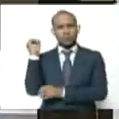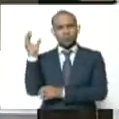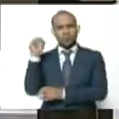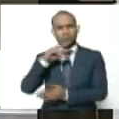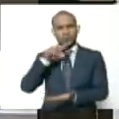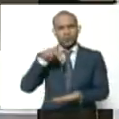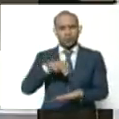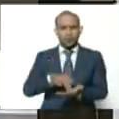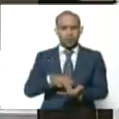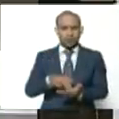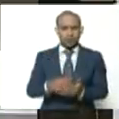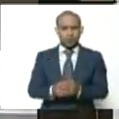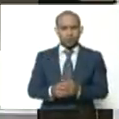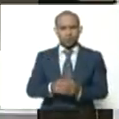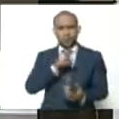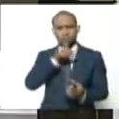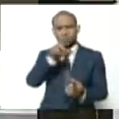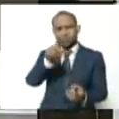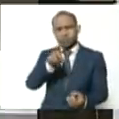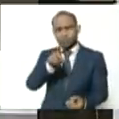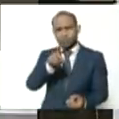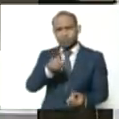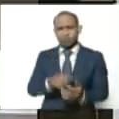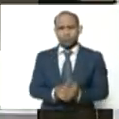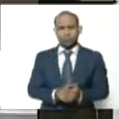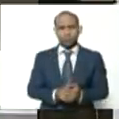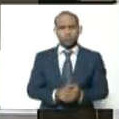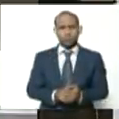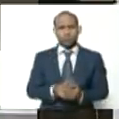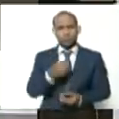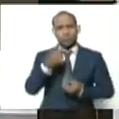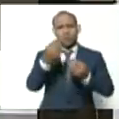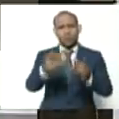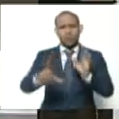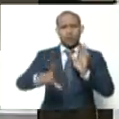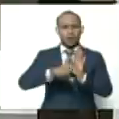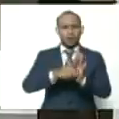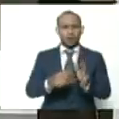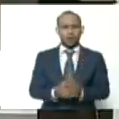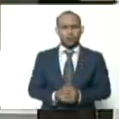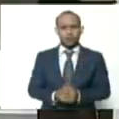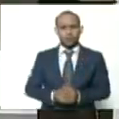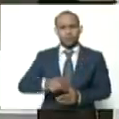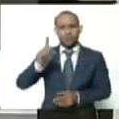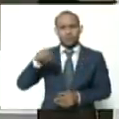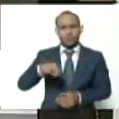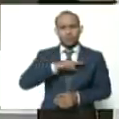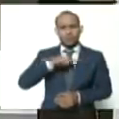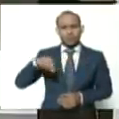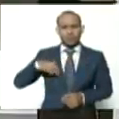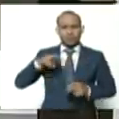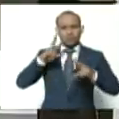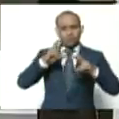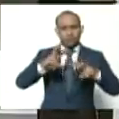Nacional para la consulta y confección de estas leyes. También hemos revisado